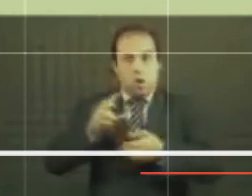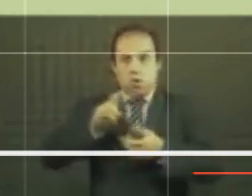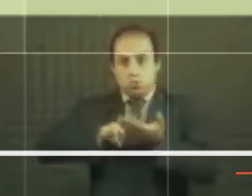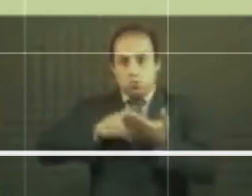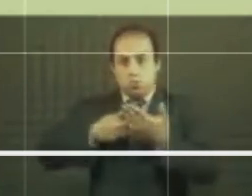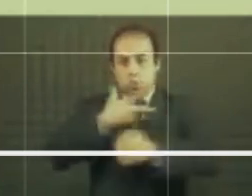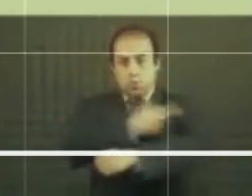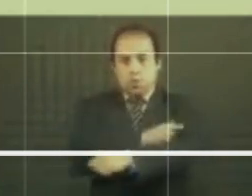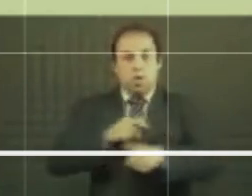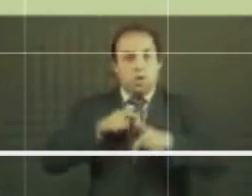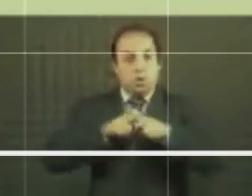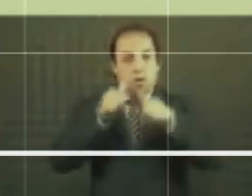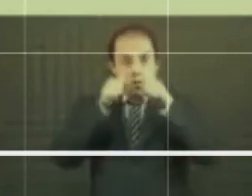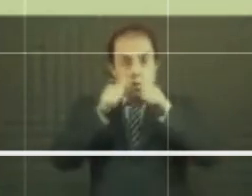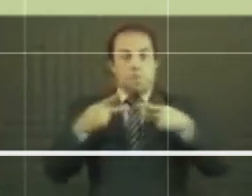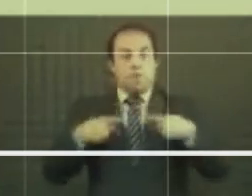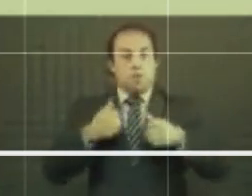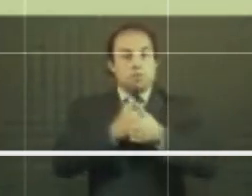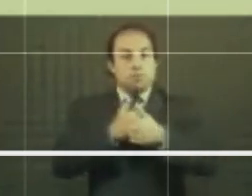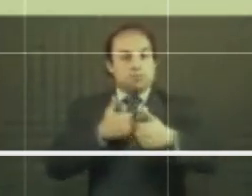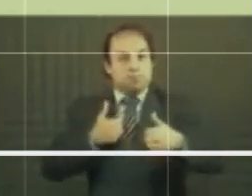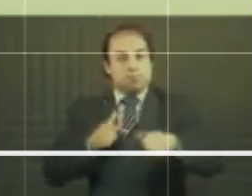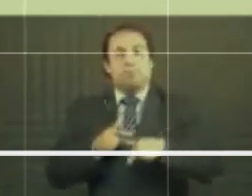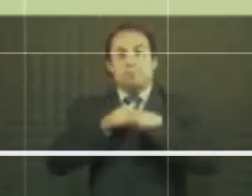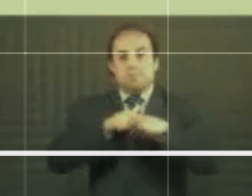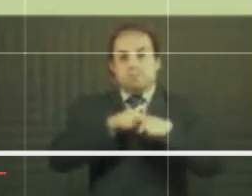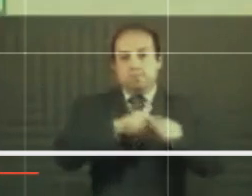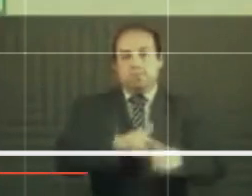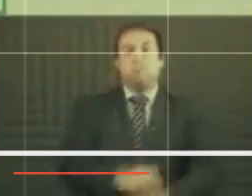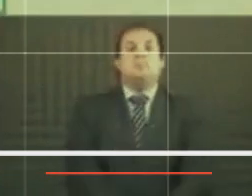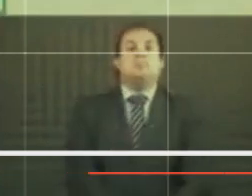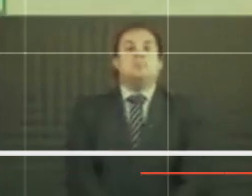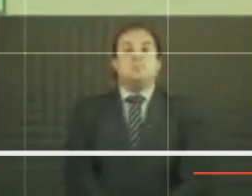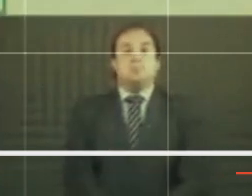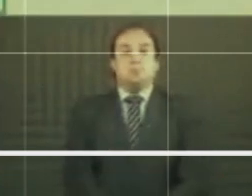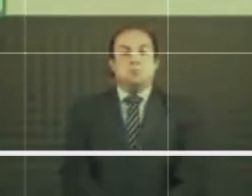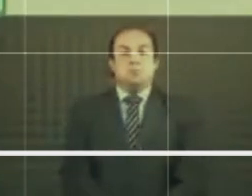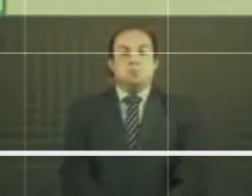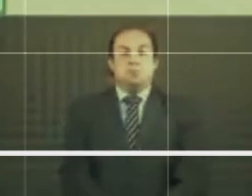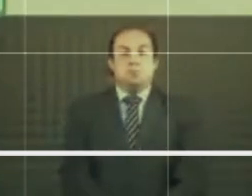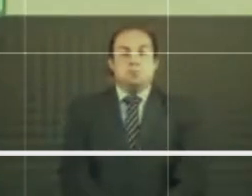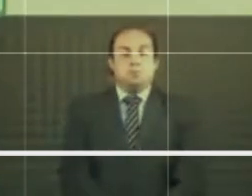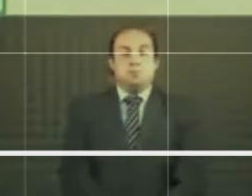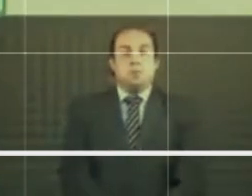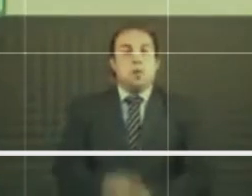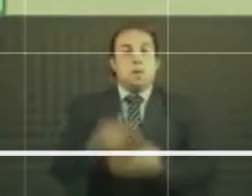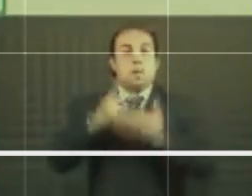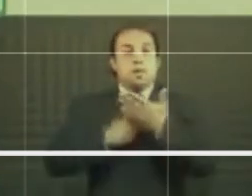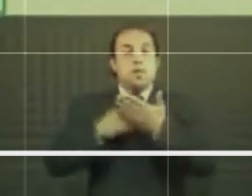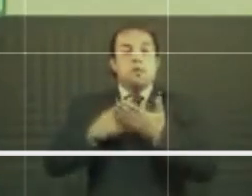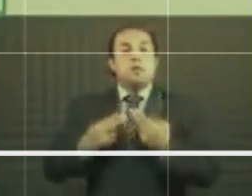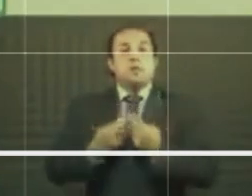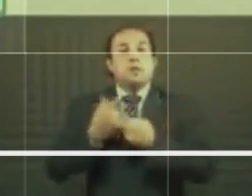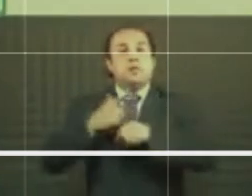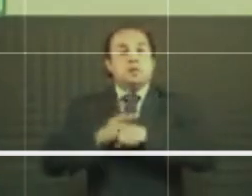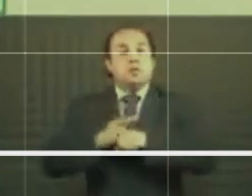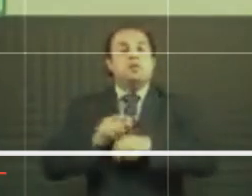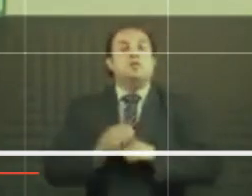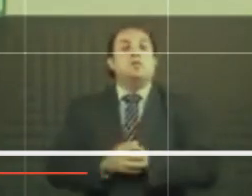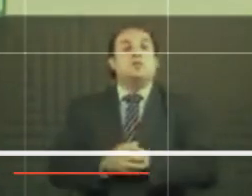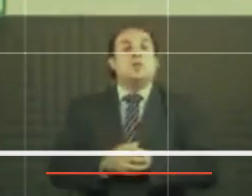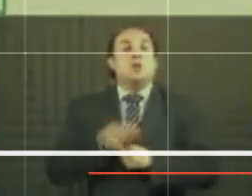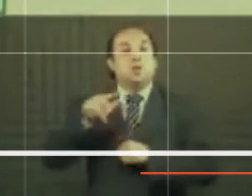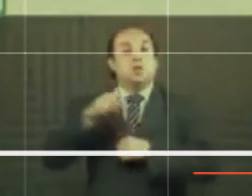seguir atendiendo, evidentemente, a personas rezagadas de manera continua. Siguiente. El Plan Nacional de Vacunación para 18 y más son